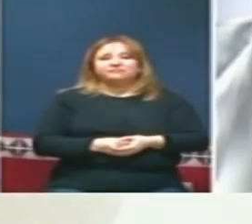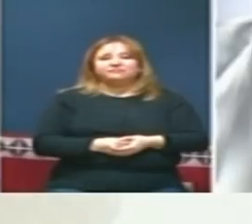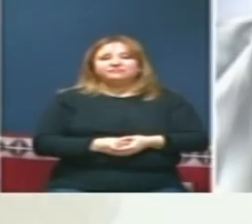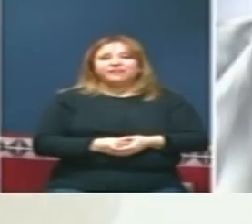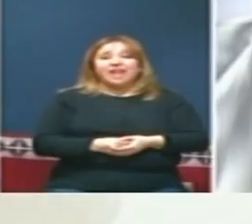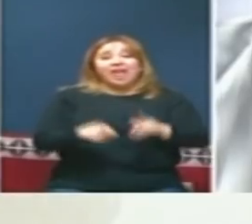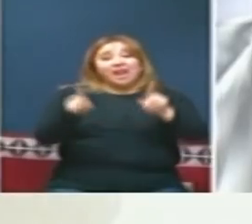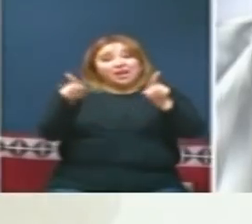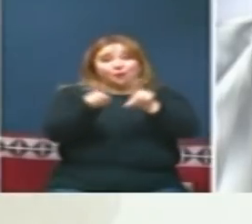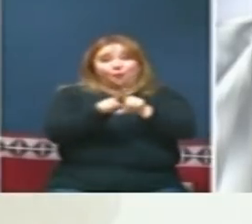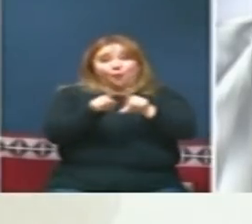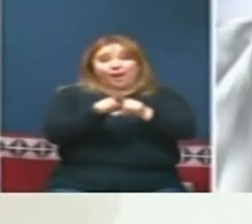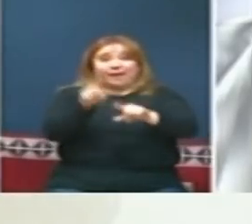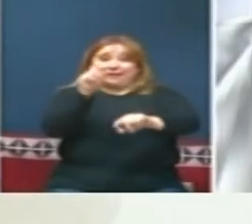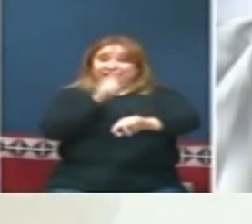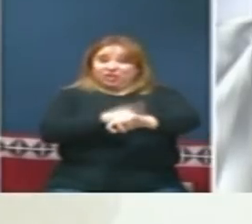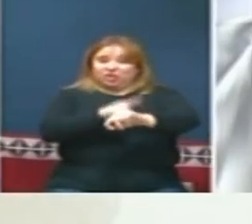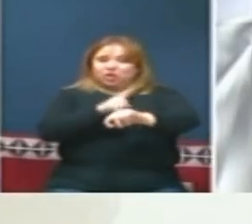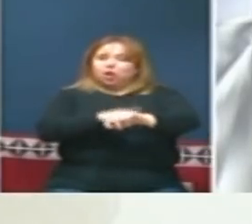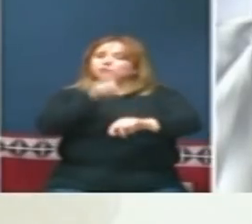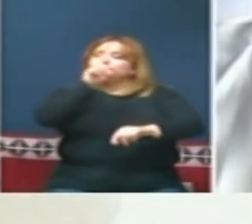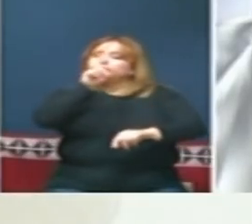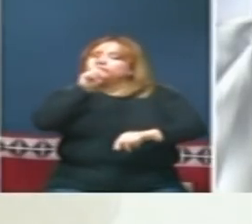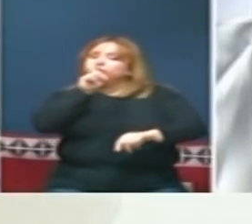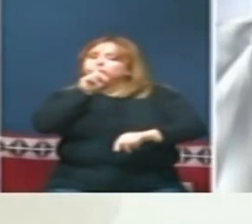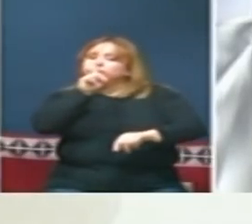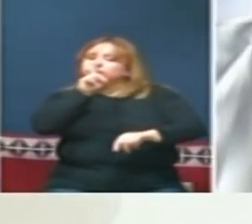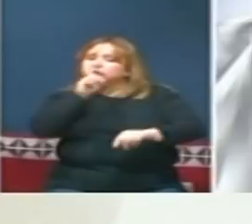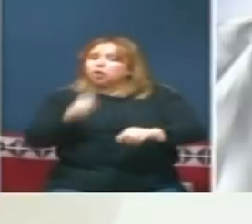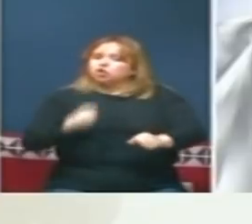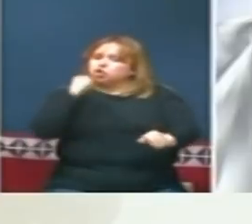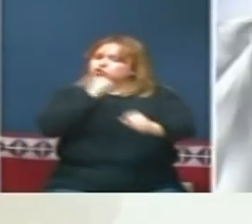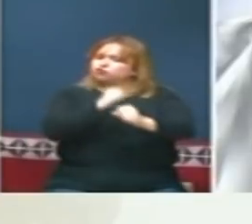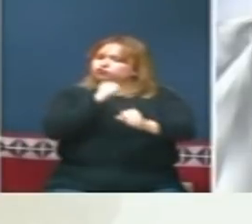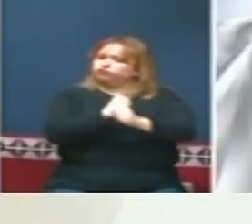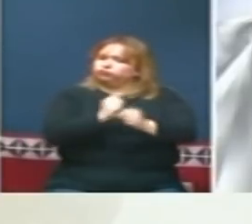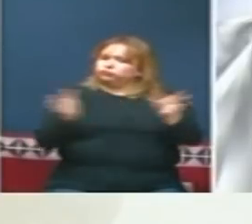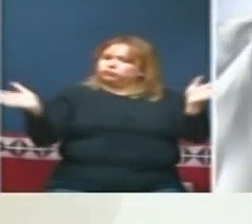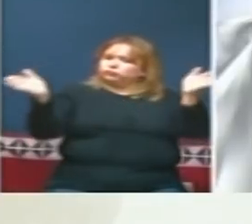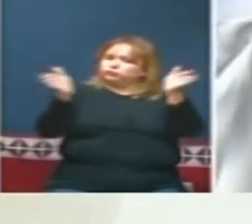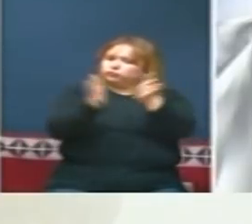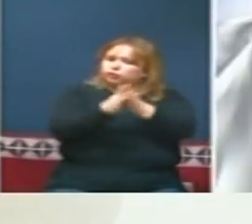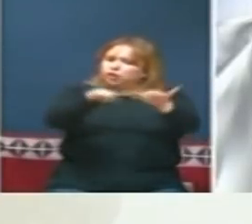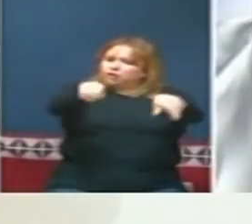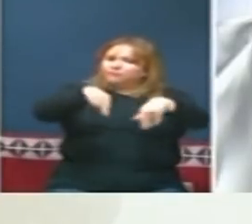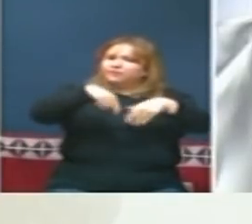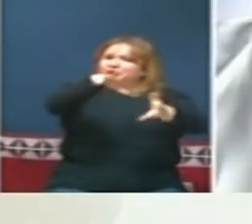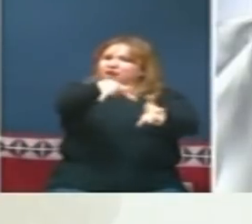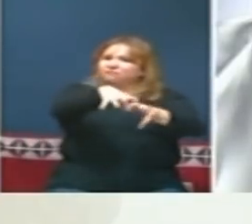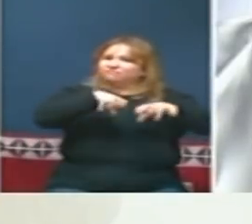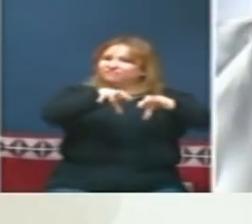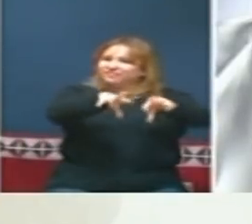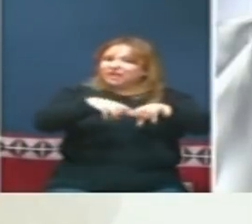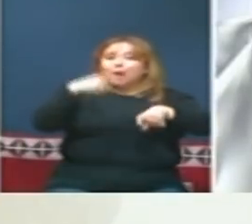Al mismo tiempo se comprometió en el ámbito de las cooperativas rurales y